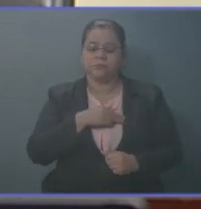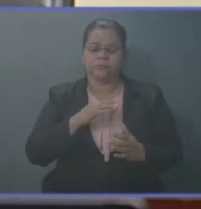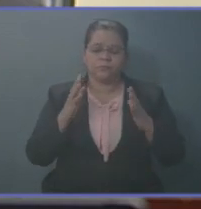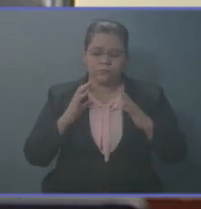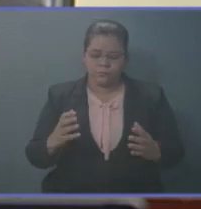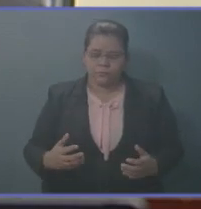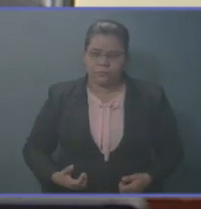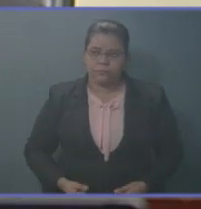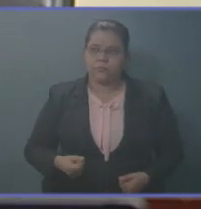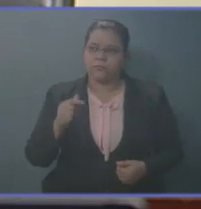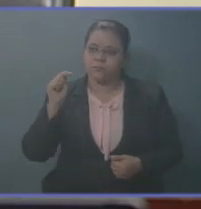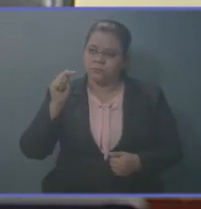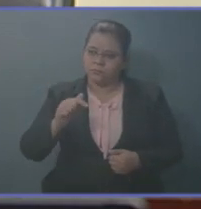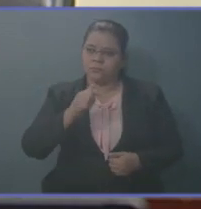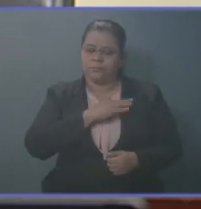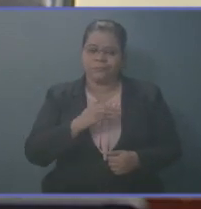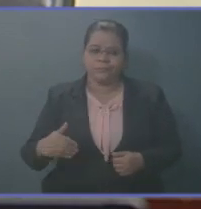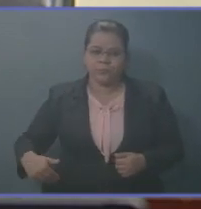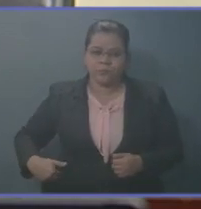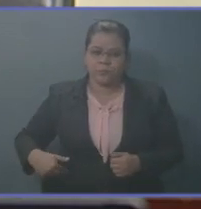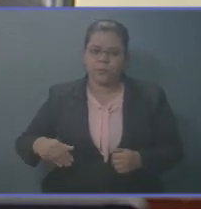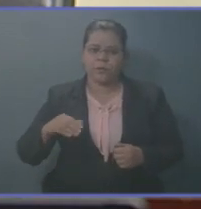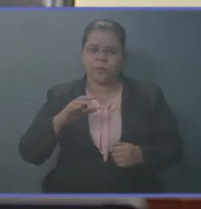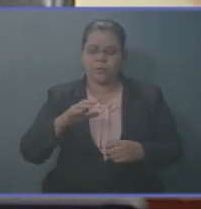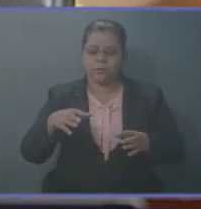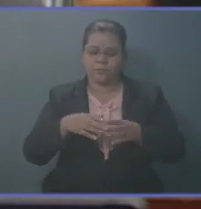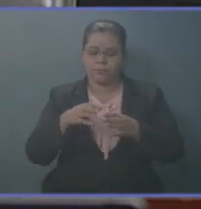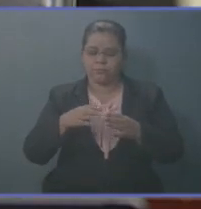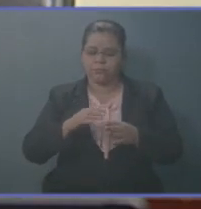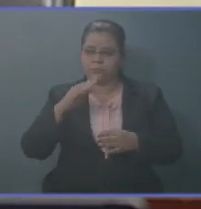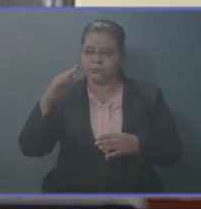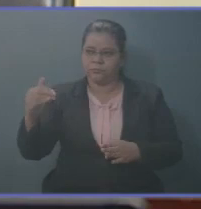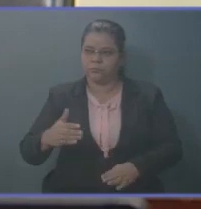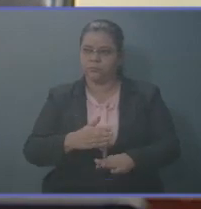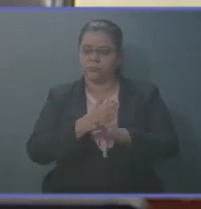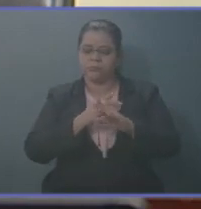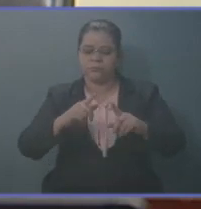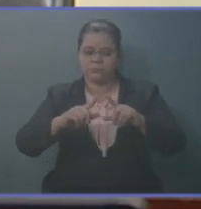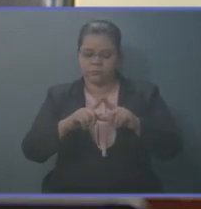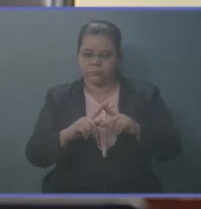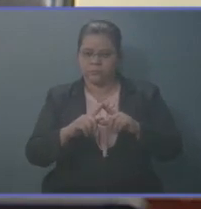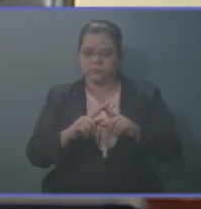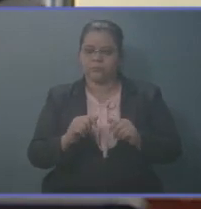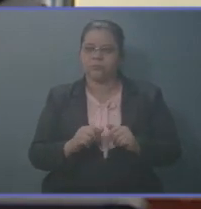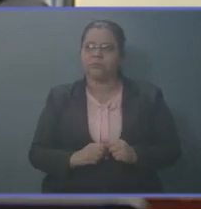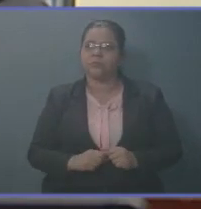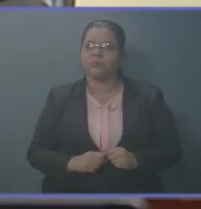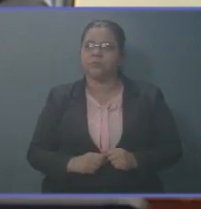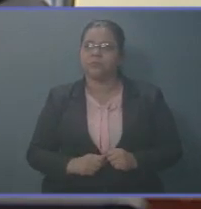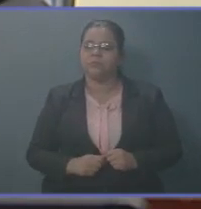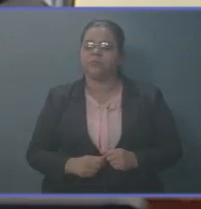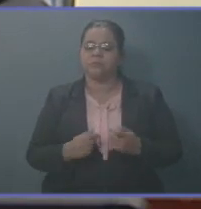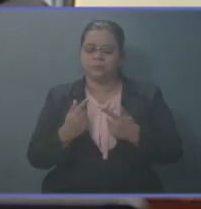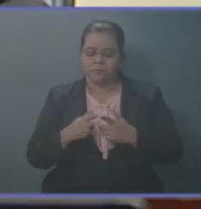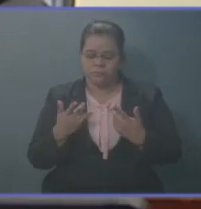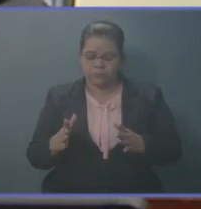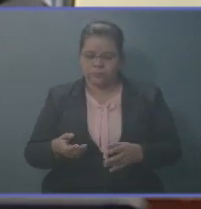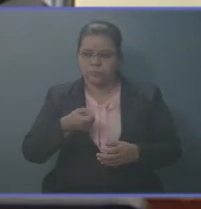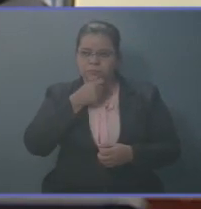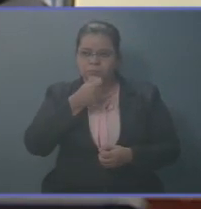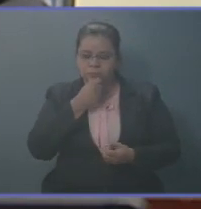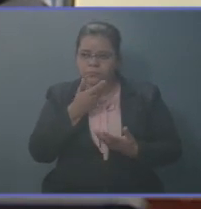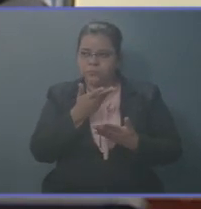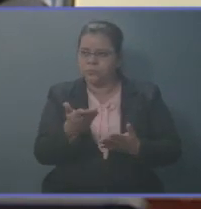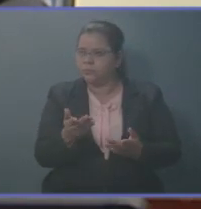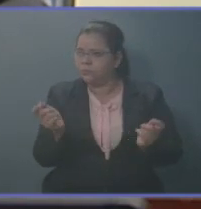Territorial, en su calidad de presidente de la Comisión Nacional de Protección Civil, Prevención y Mitigación de Desastres, rendirán los